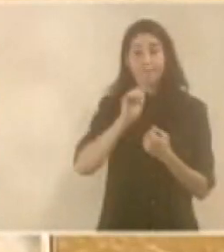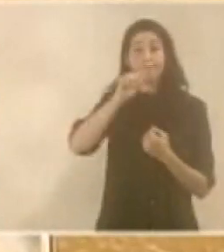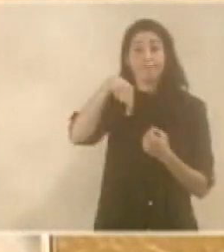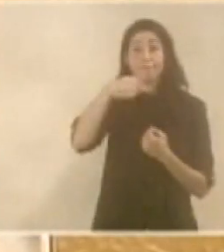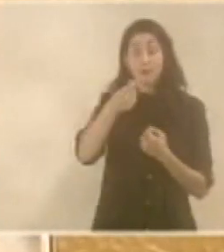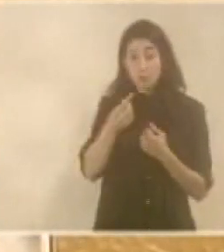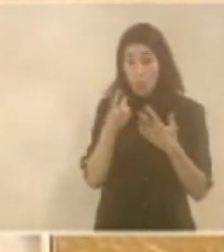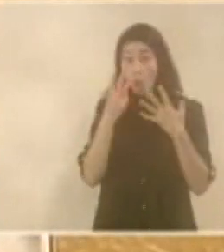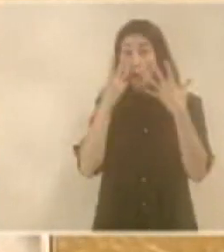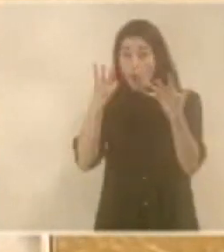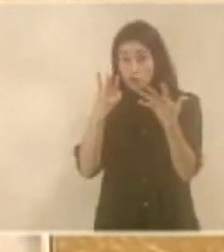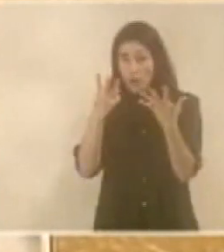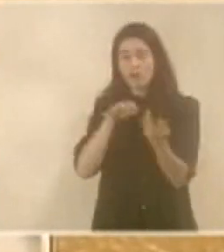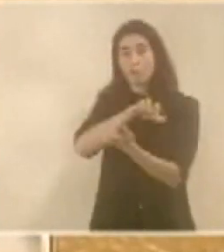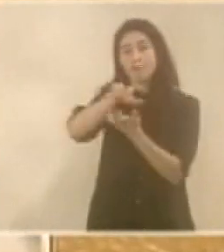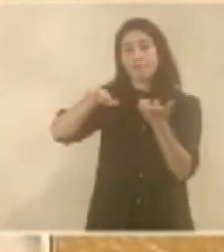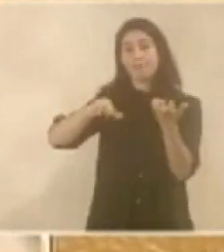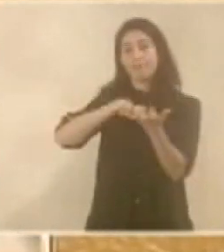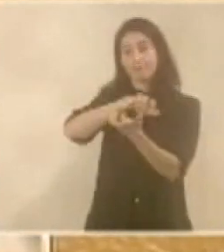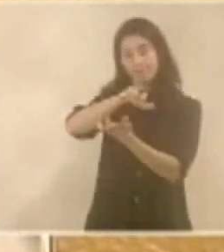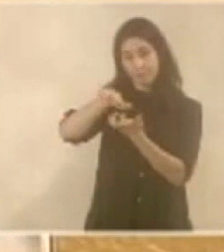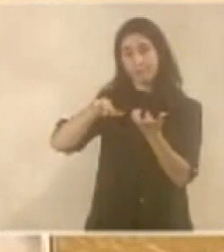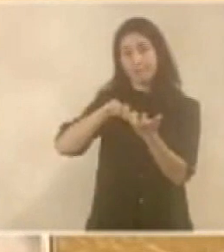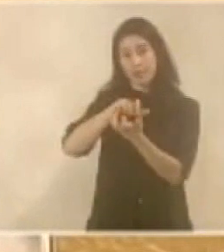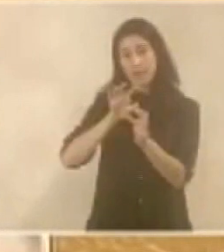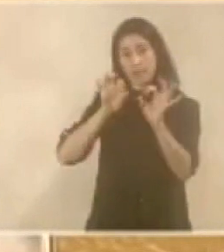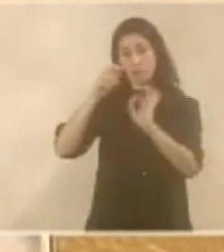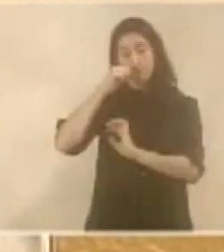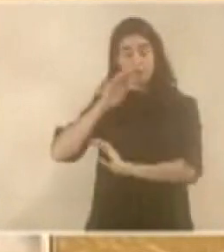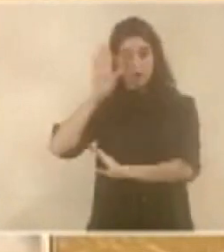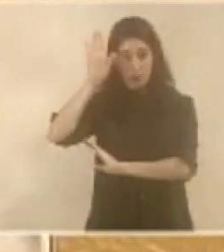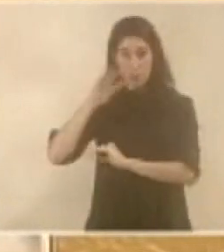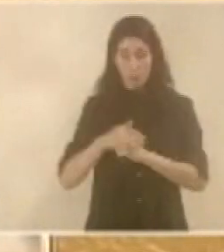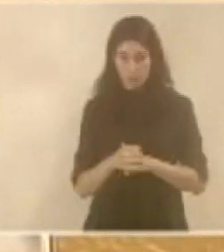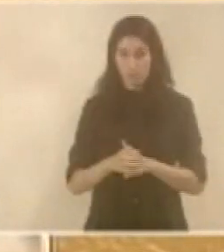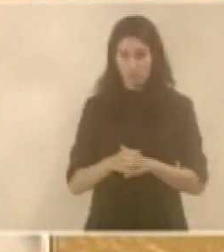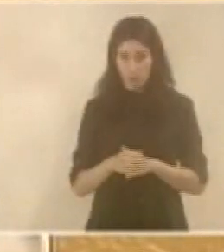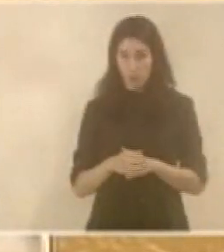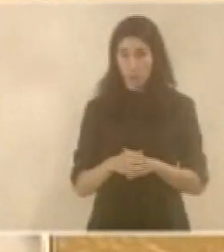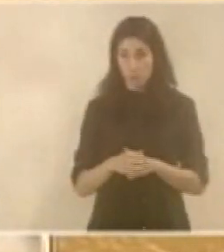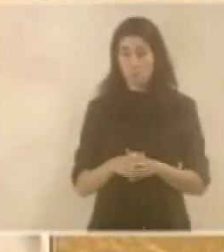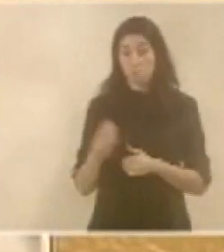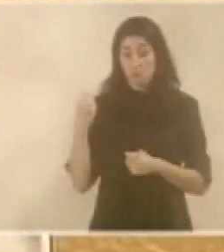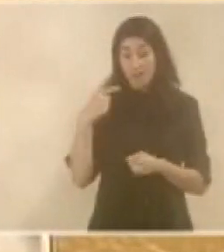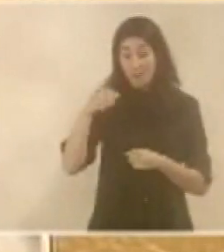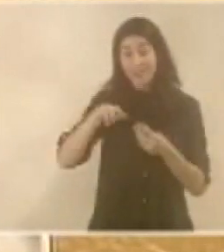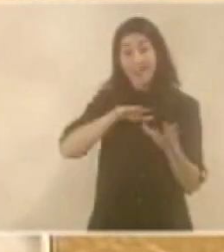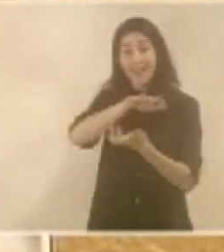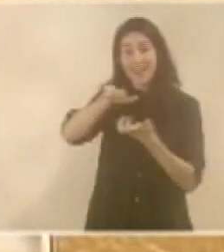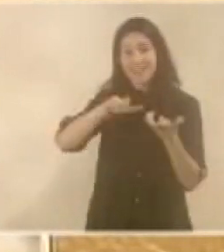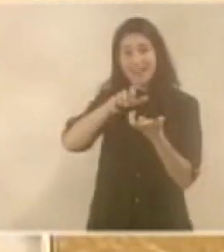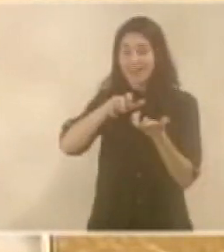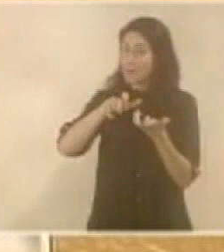guerra de independencia contra el francés, que probablemente sea una de las guerras que más ha condicionado nuestra realidad como